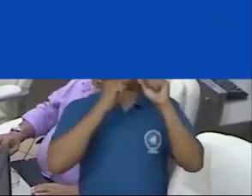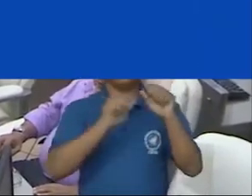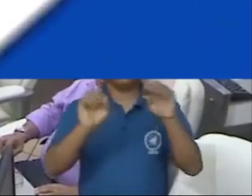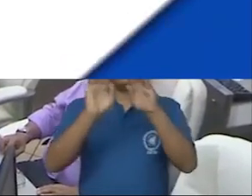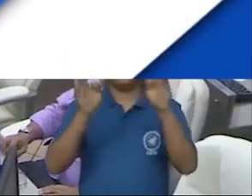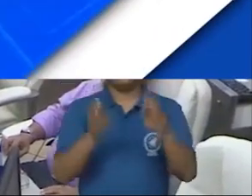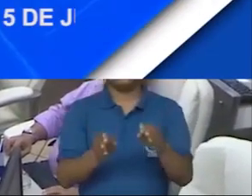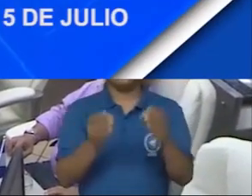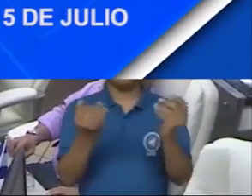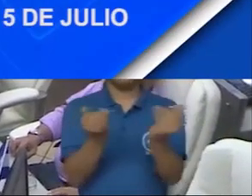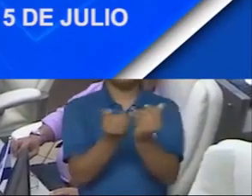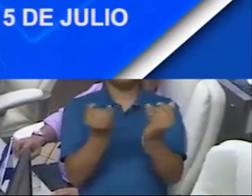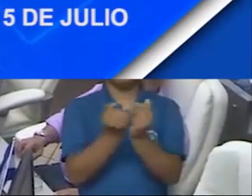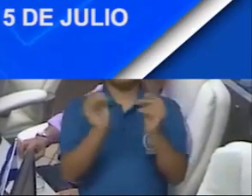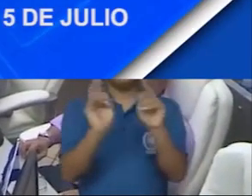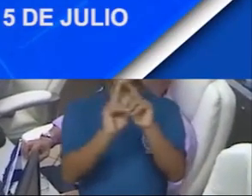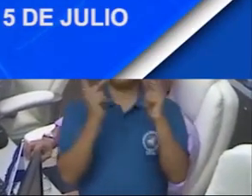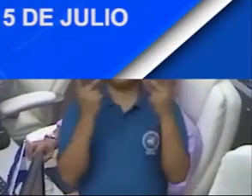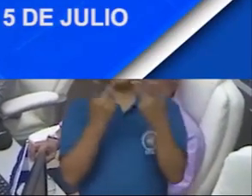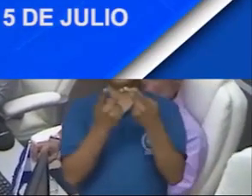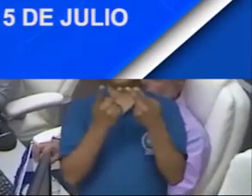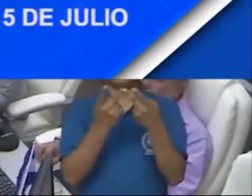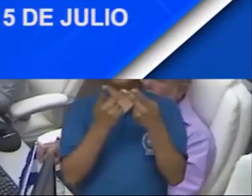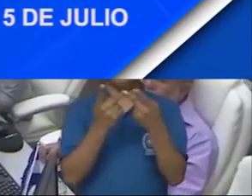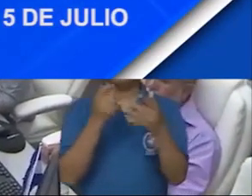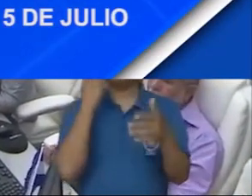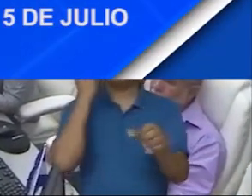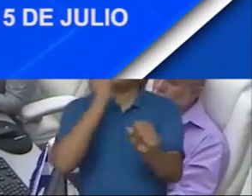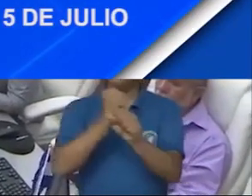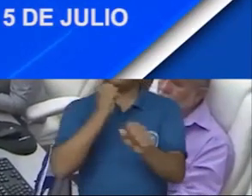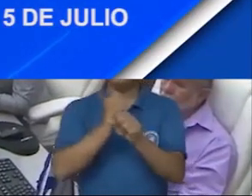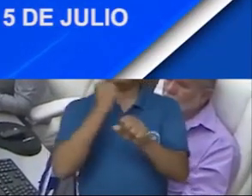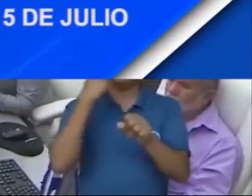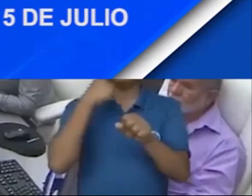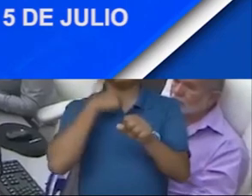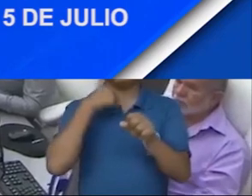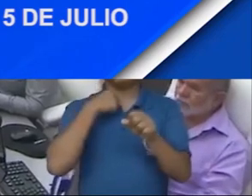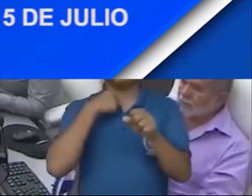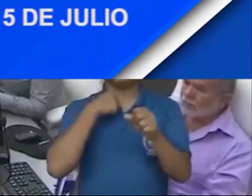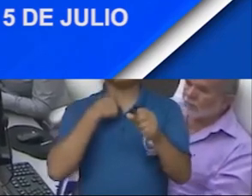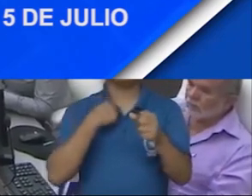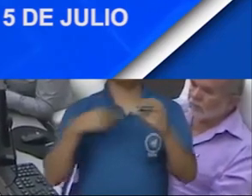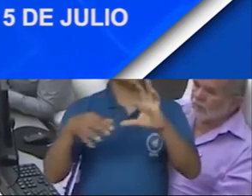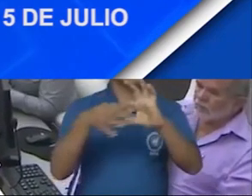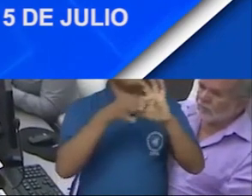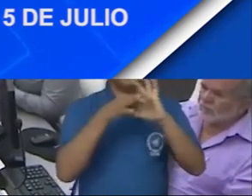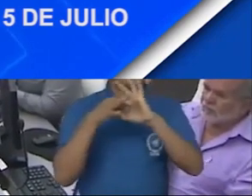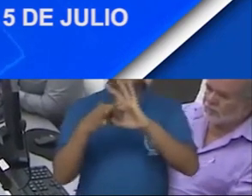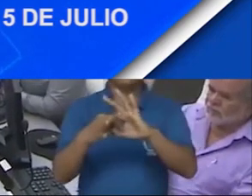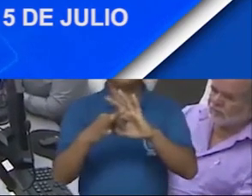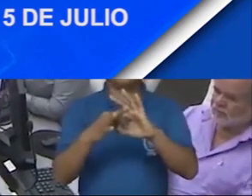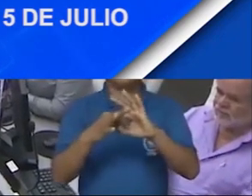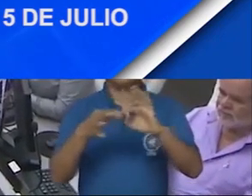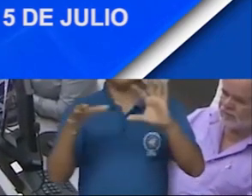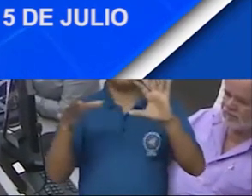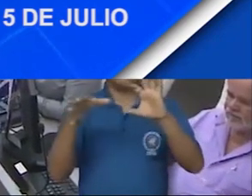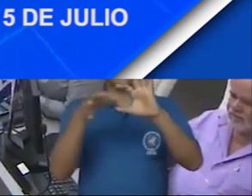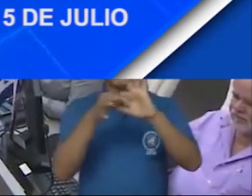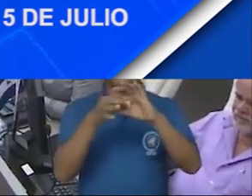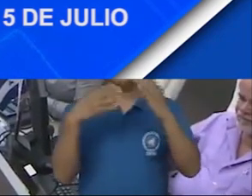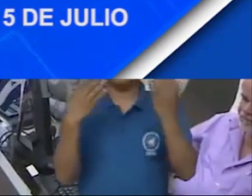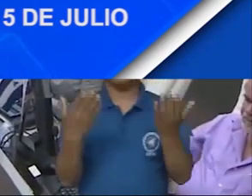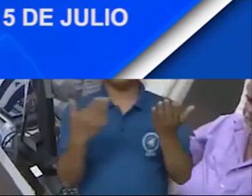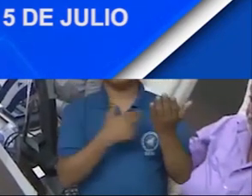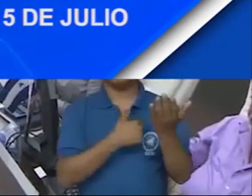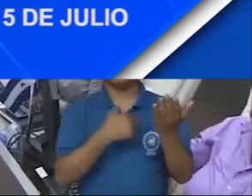La Asamblea Nacional cerró este 28 de septiembre la tercera sesión ordinaria de la 39 legislatura con